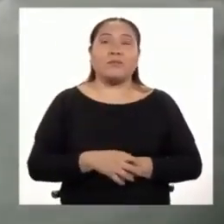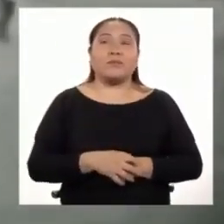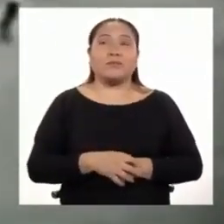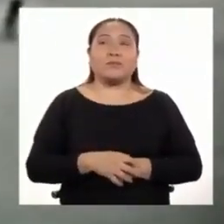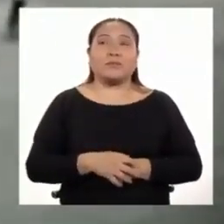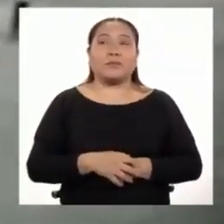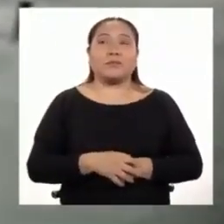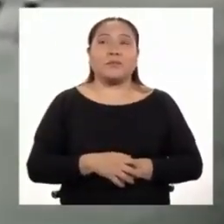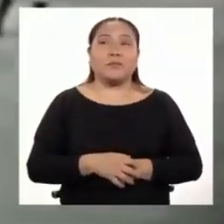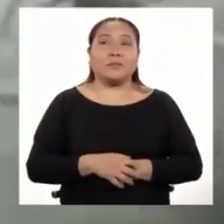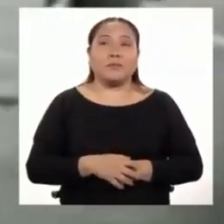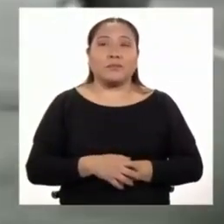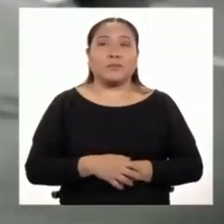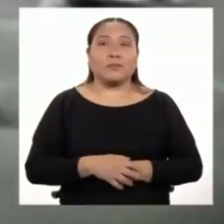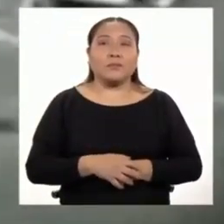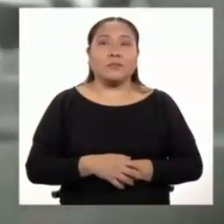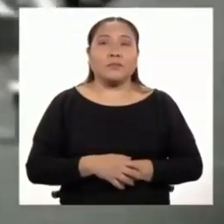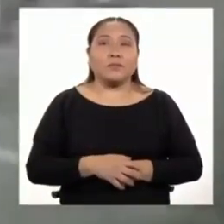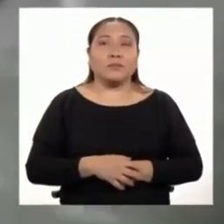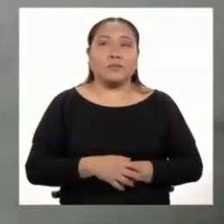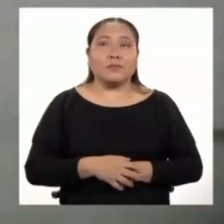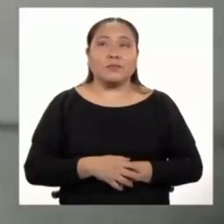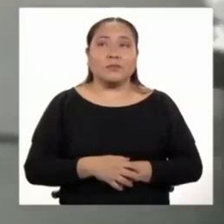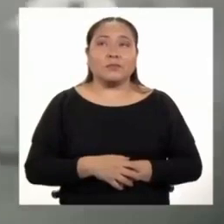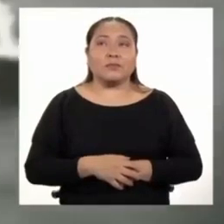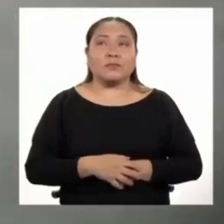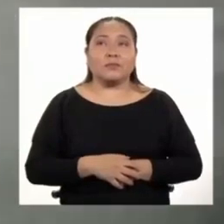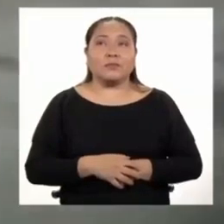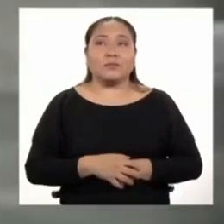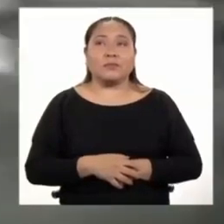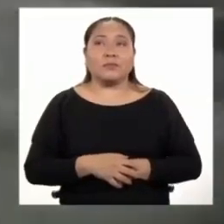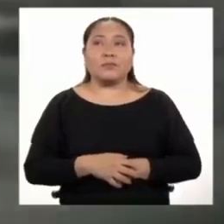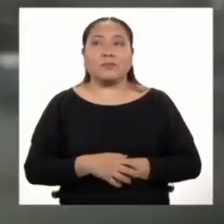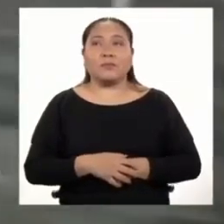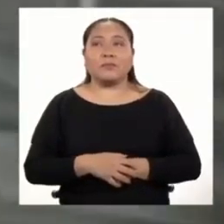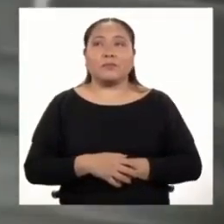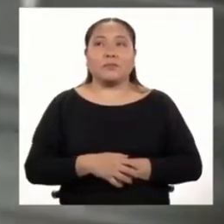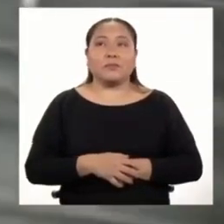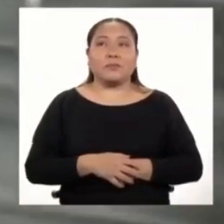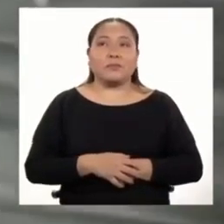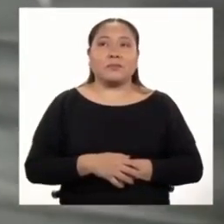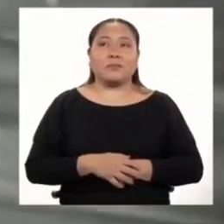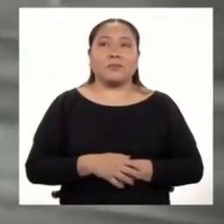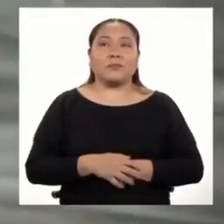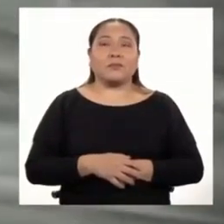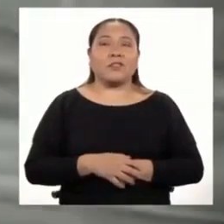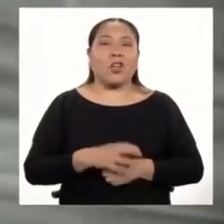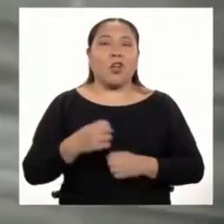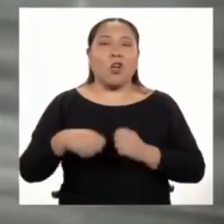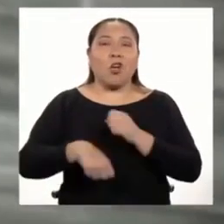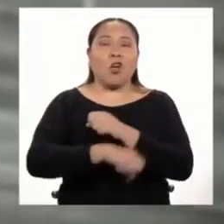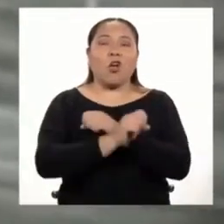Avanza Chale, buen paso para él, dejó abrir el contrarrestado,